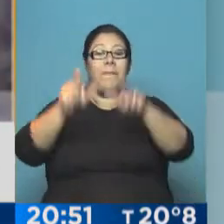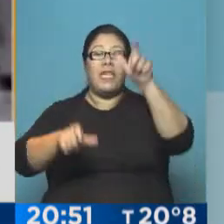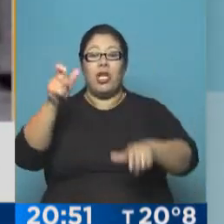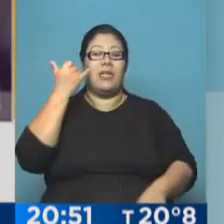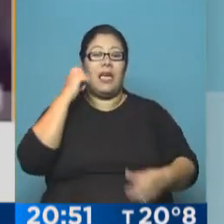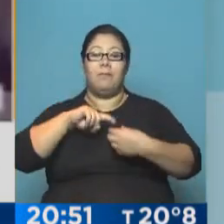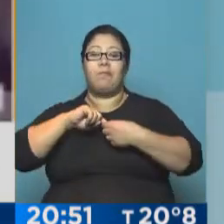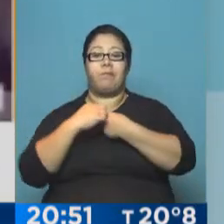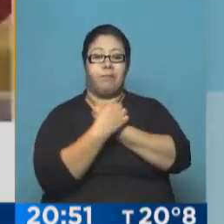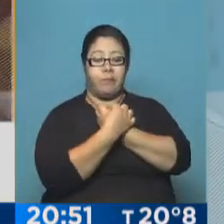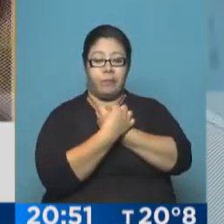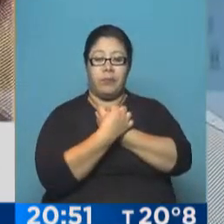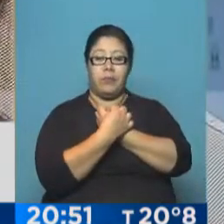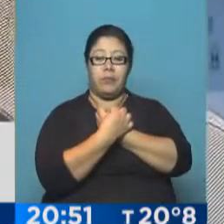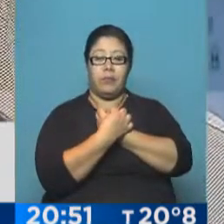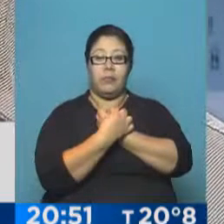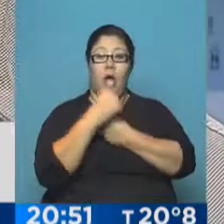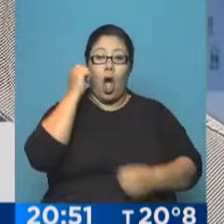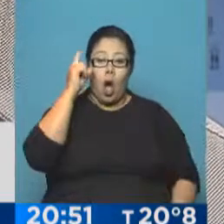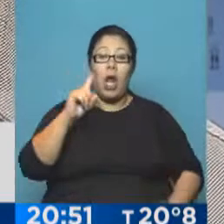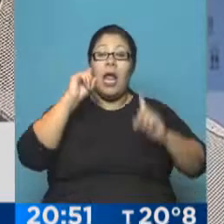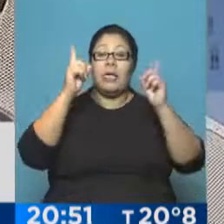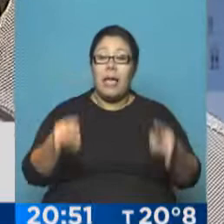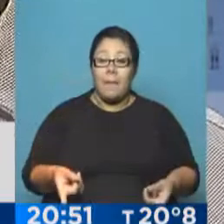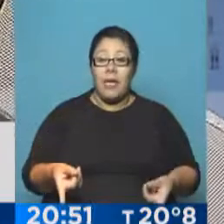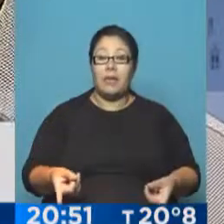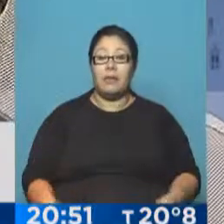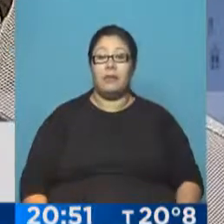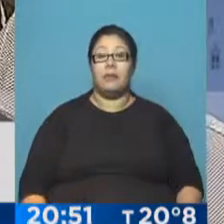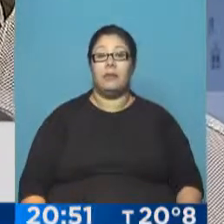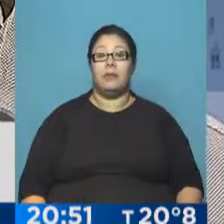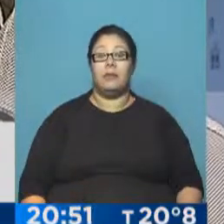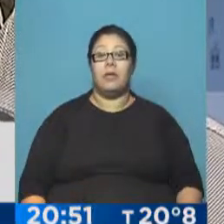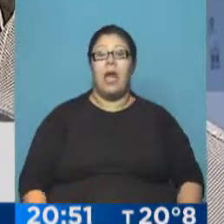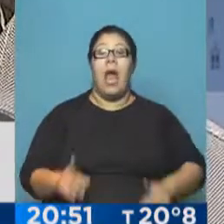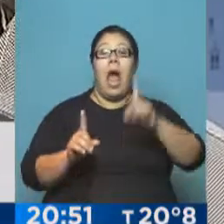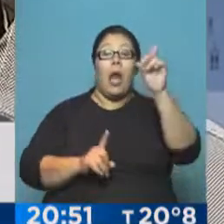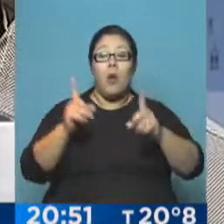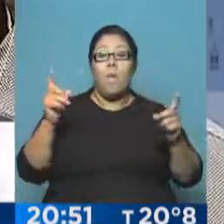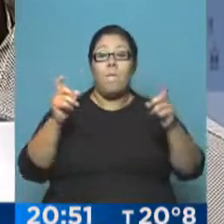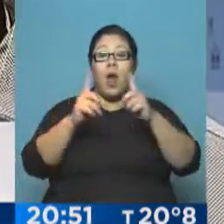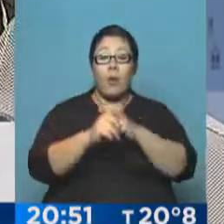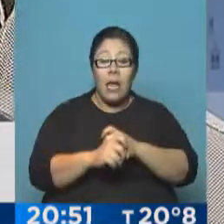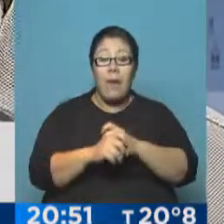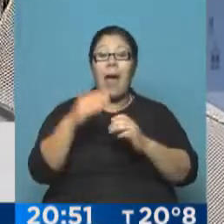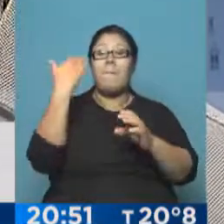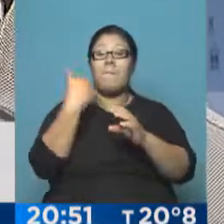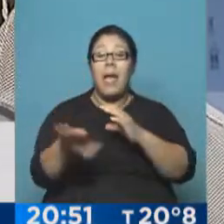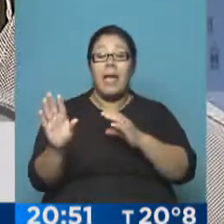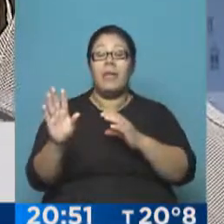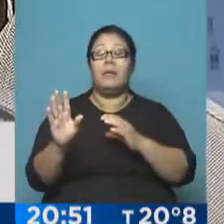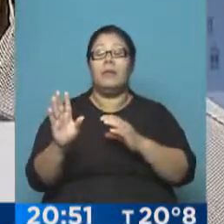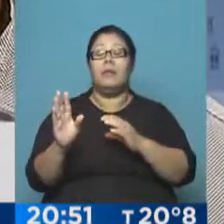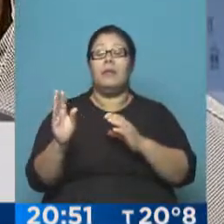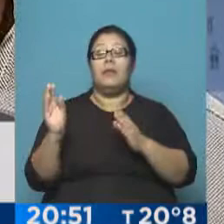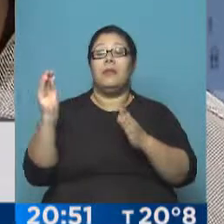exitosamente y además tenemos una gran cantidad de usuarios que por problemas de generación tuvieron algún tipo de problema con el mail de registro pero